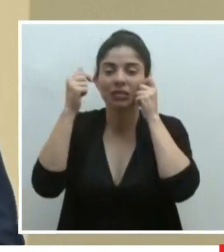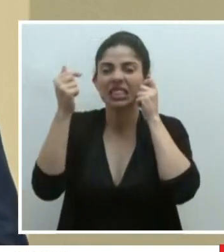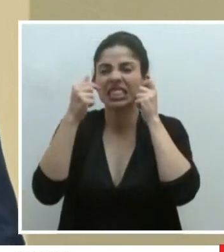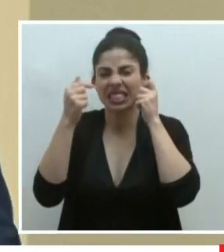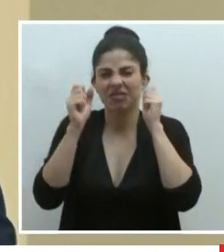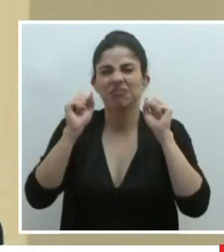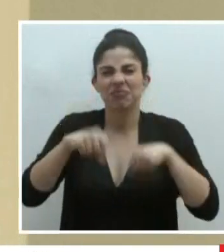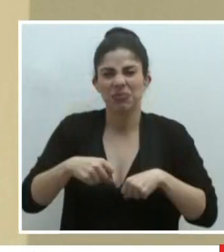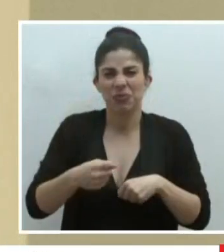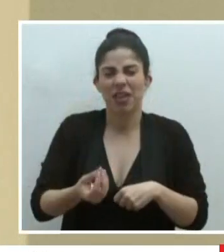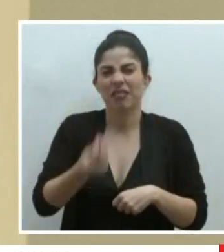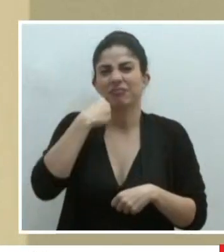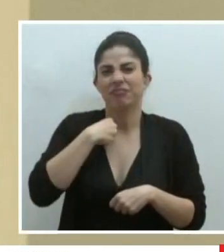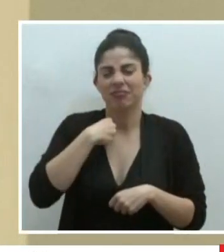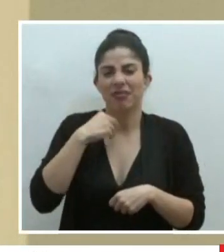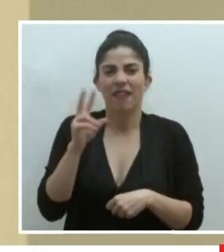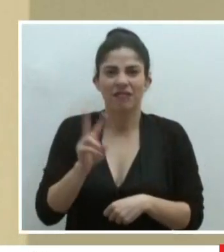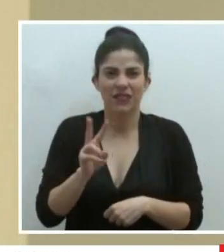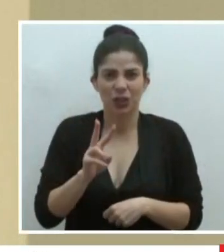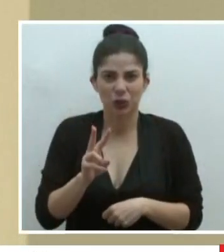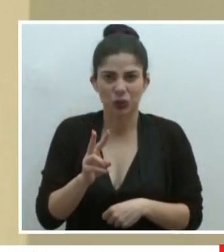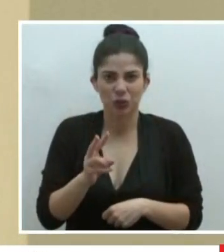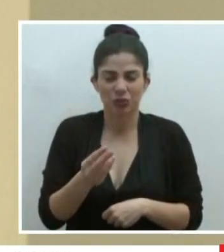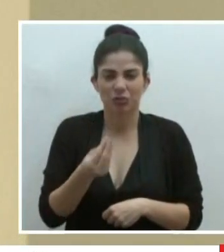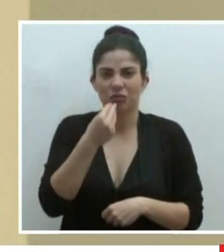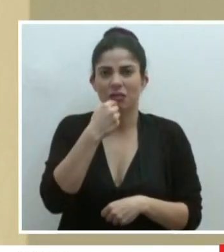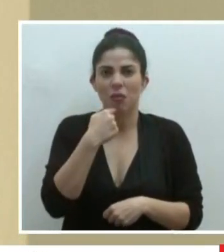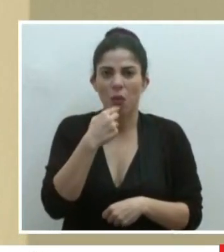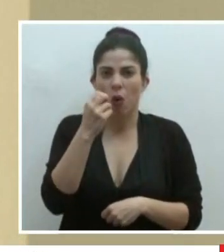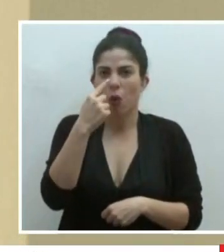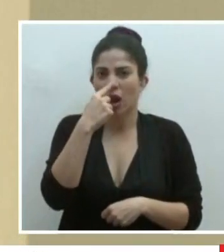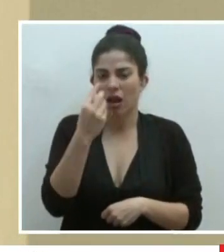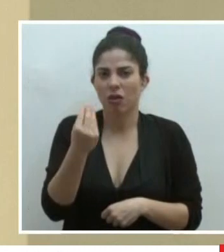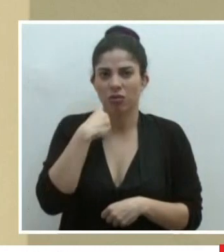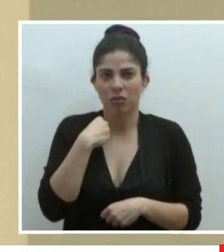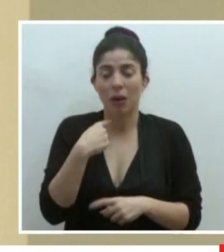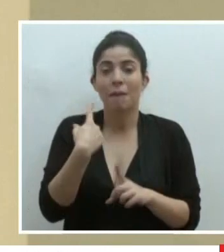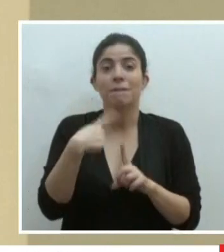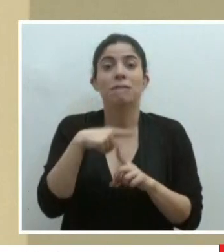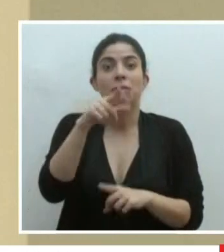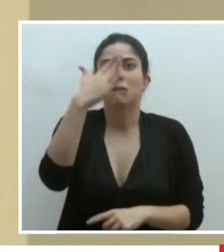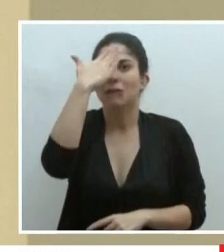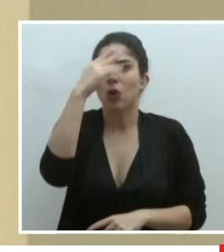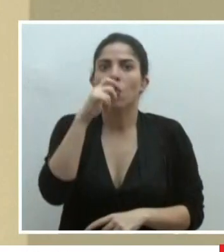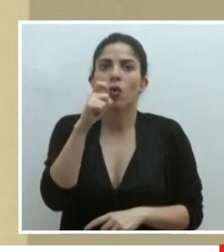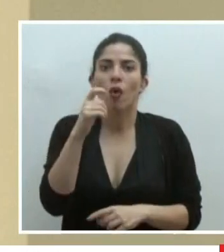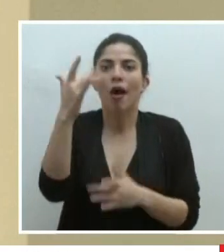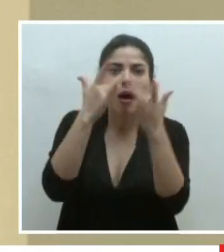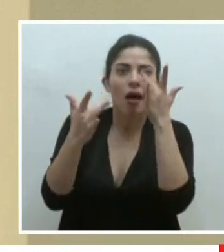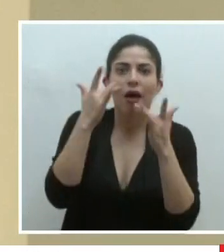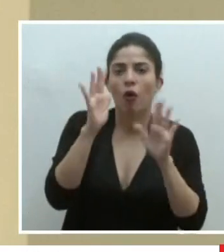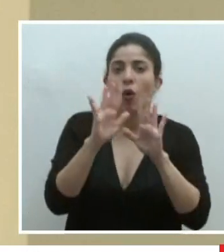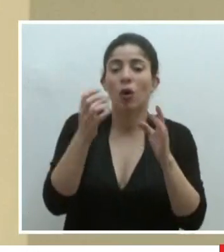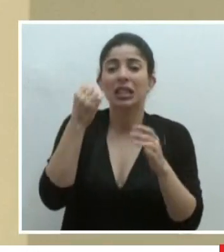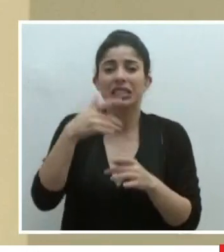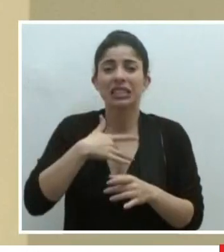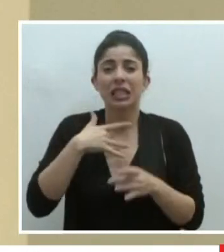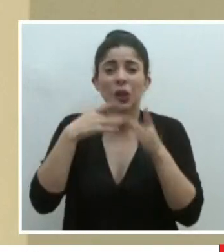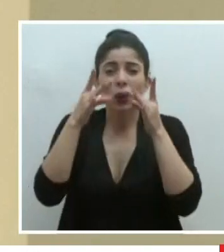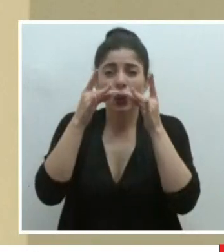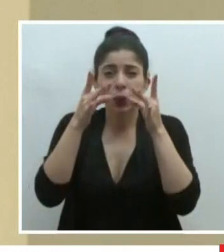justamente se puede más bien llevar el virus a la boca o a la nariz. Y saber que no hay que estarla manipulando, que cuando ya se humedece,